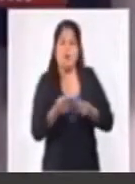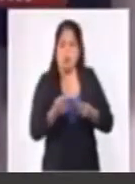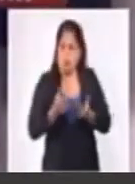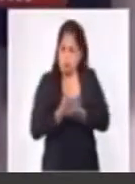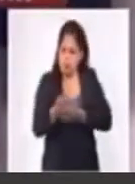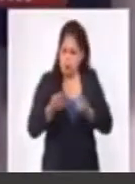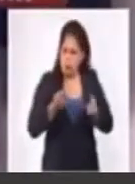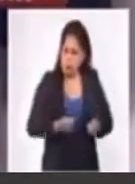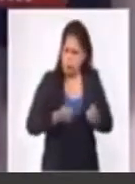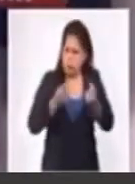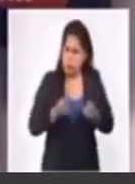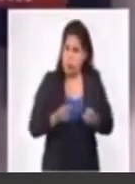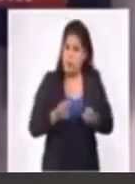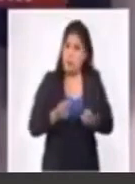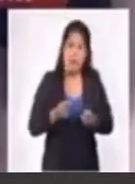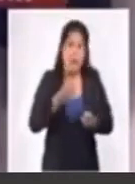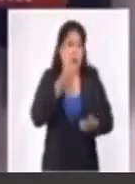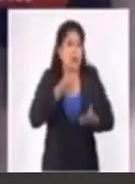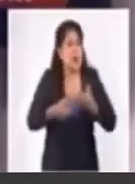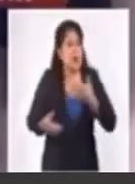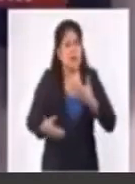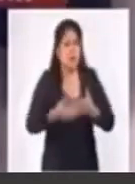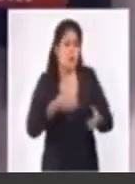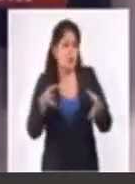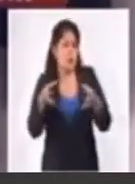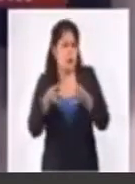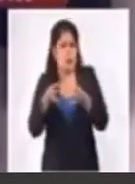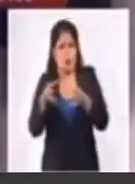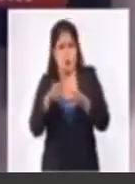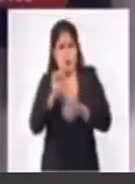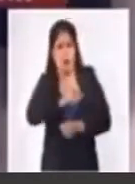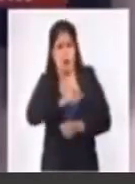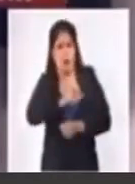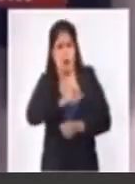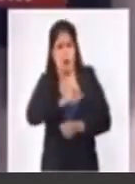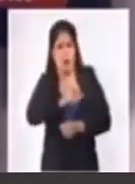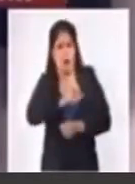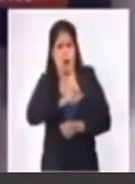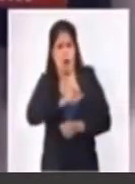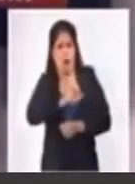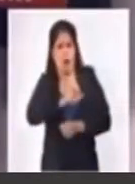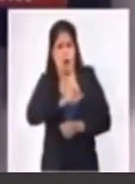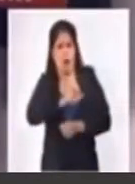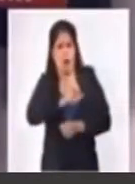lo menos que les importa a ellos es que esos peloteros triunfo